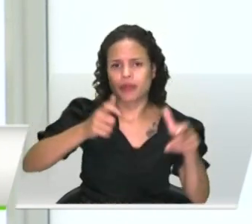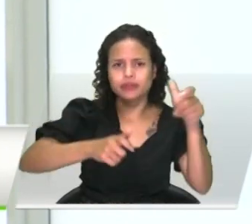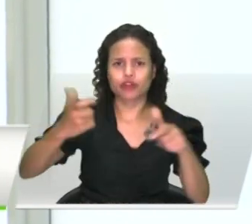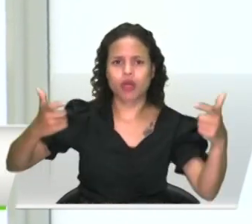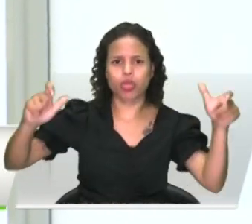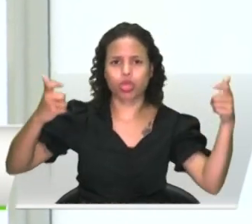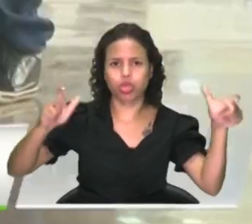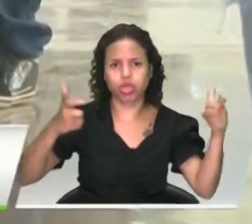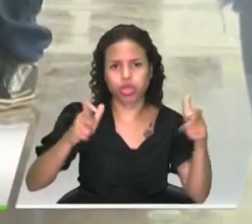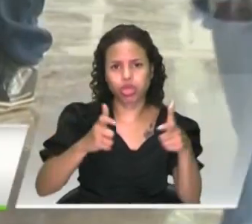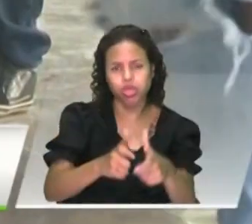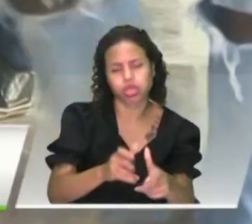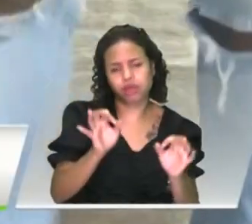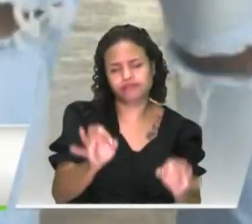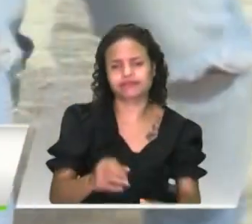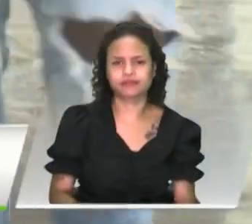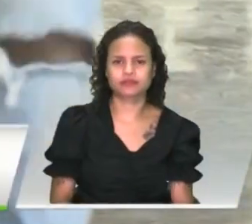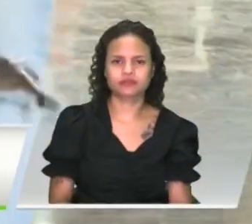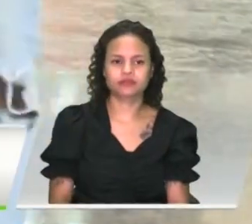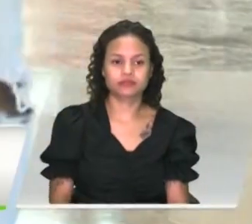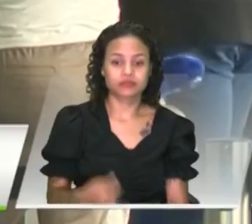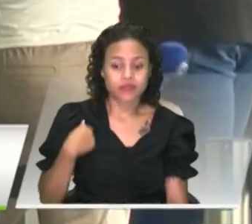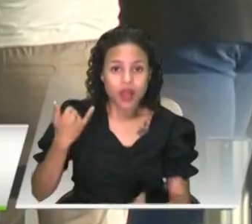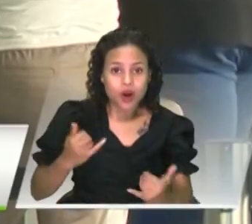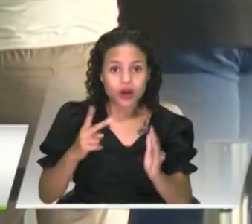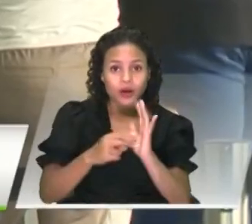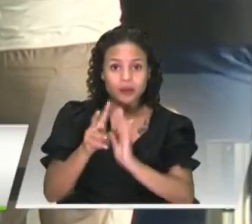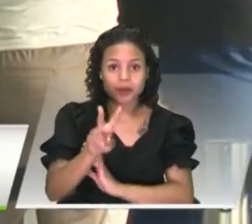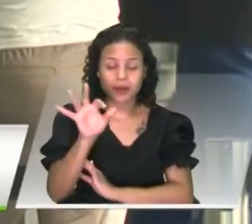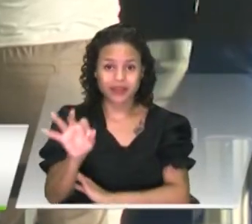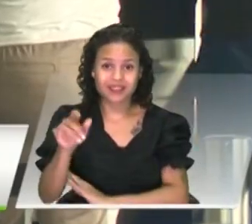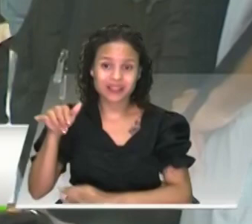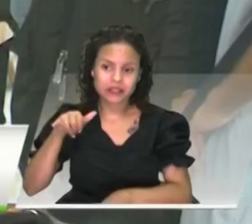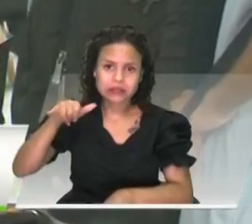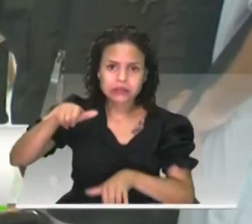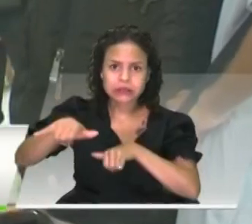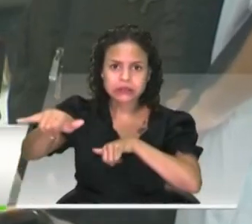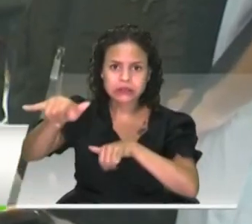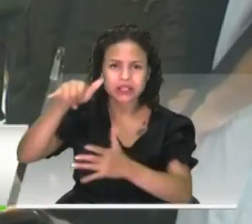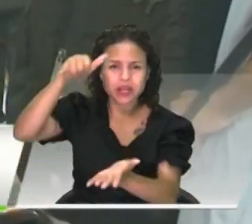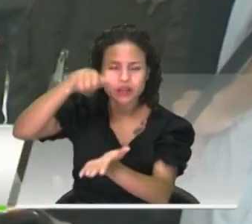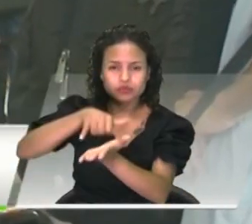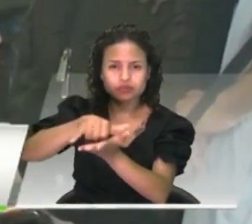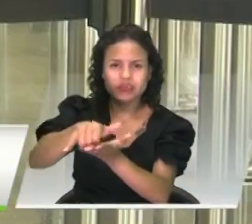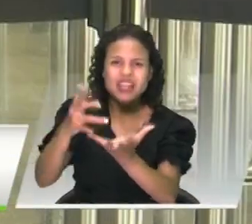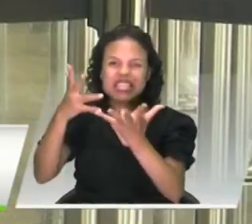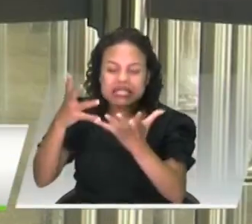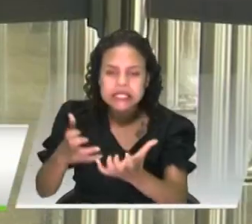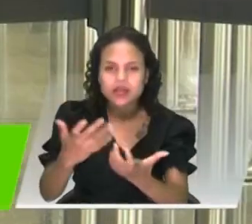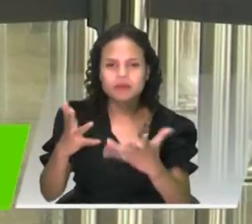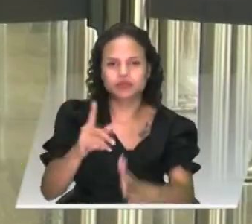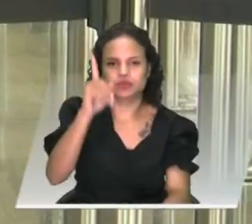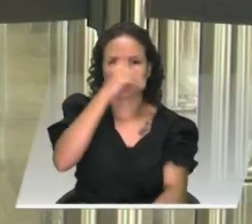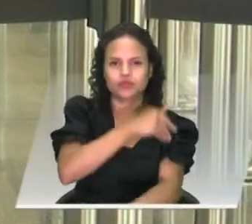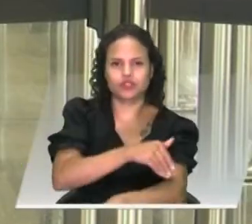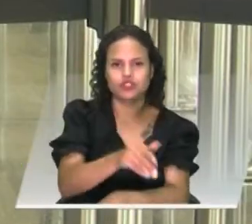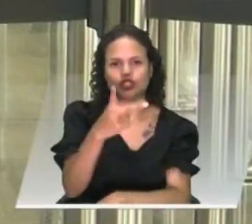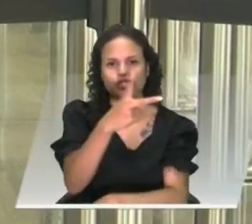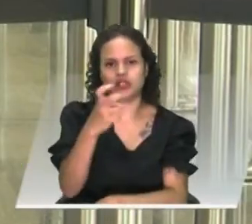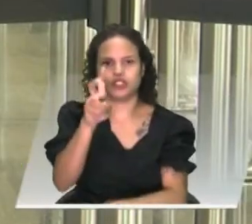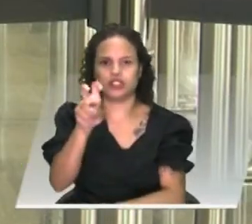movilizados en este aeropuerto para este 2023 el aeropuerto proyecta movilizar cerca de un millón 270,000